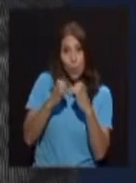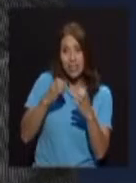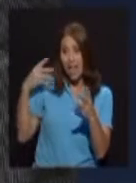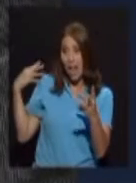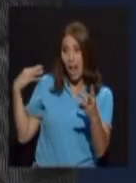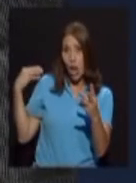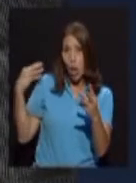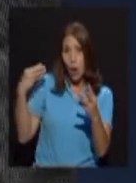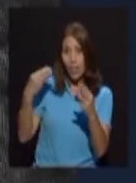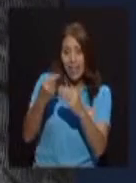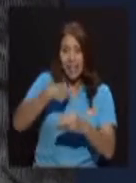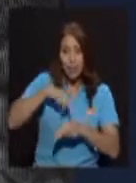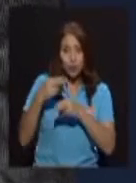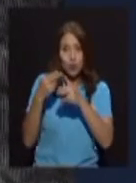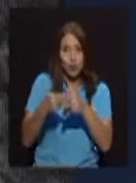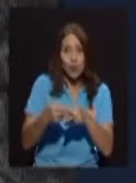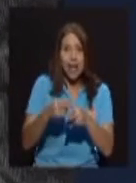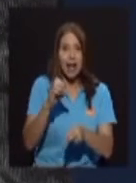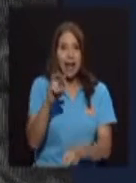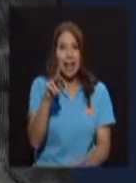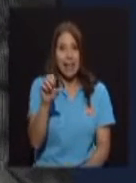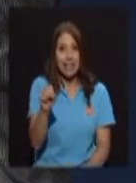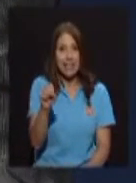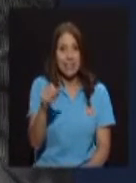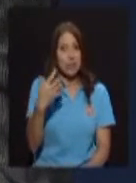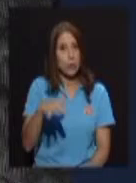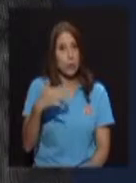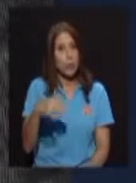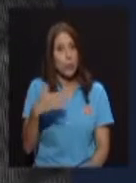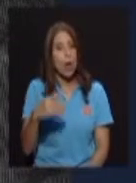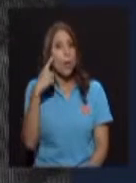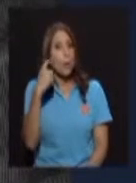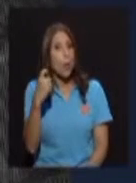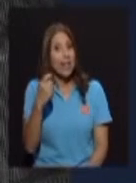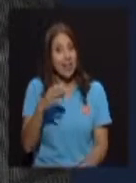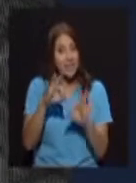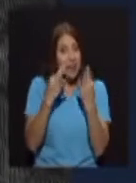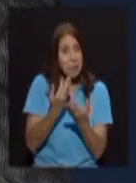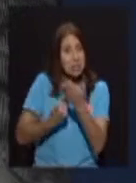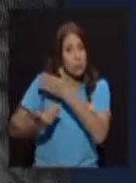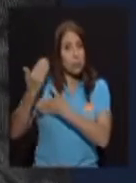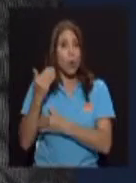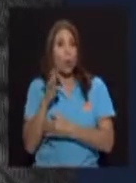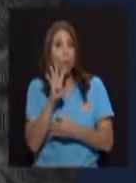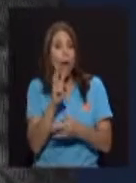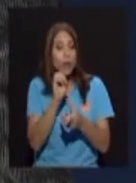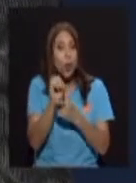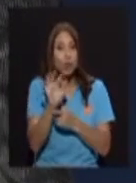CRELES, son muy intensos porque hay 4 o 5 hijos. Entonces, por